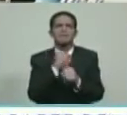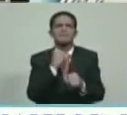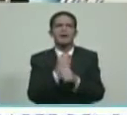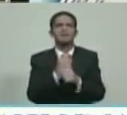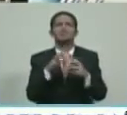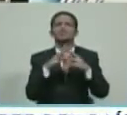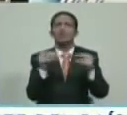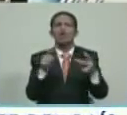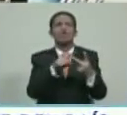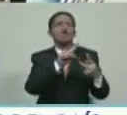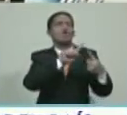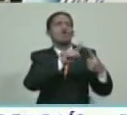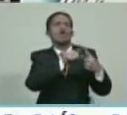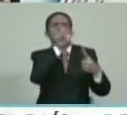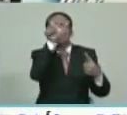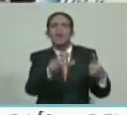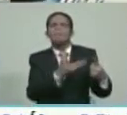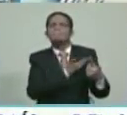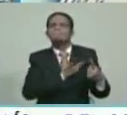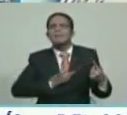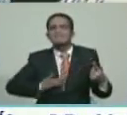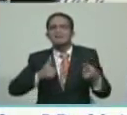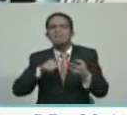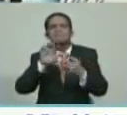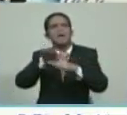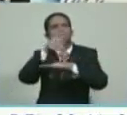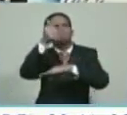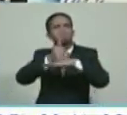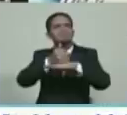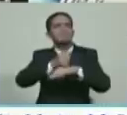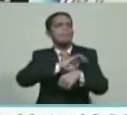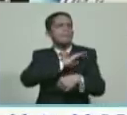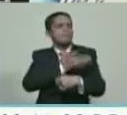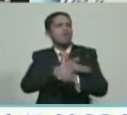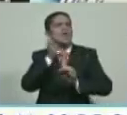del Ejecutivo Nacional, del alto gobierno, del Poder Legislativo,